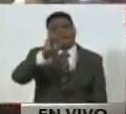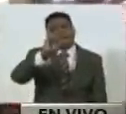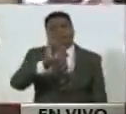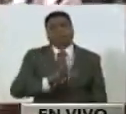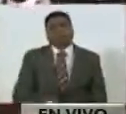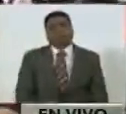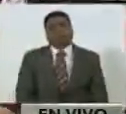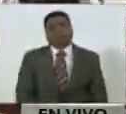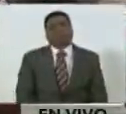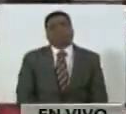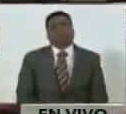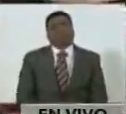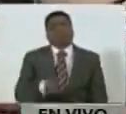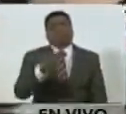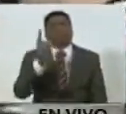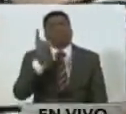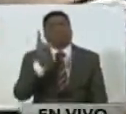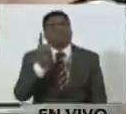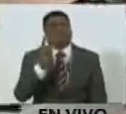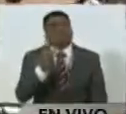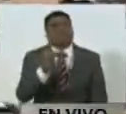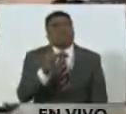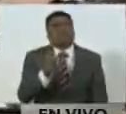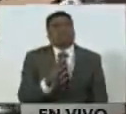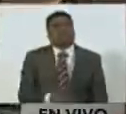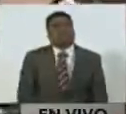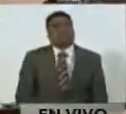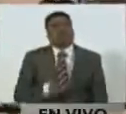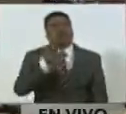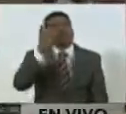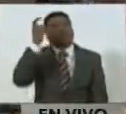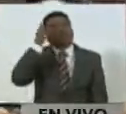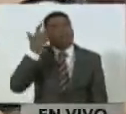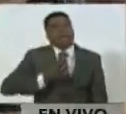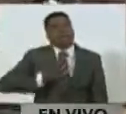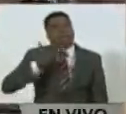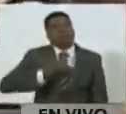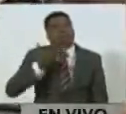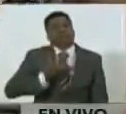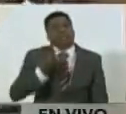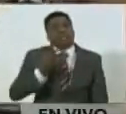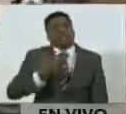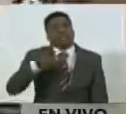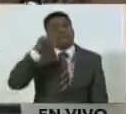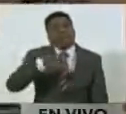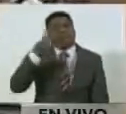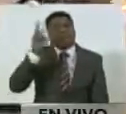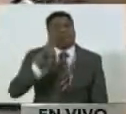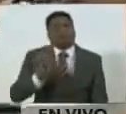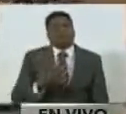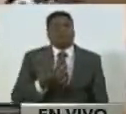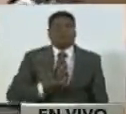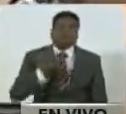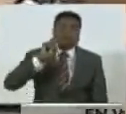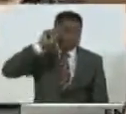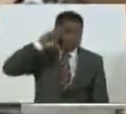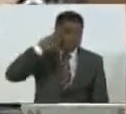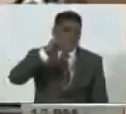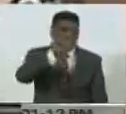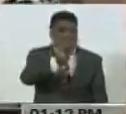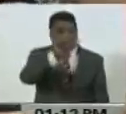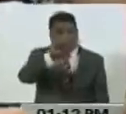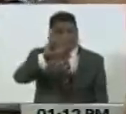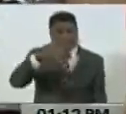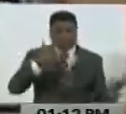encuentra Manuela de Surconsciente. Bueno, hoy un día importante para nuestro país, la importancia de recordar a Ali Primera, el cantor